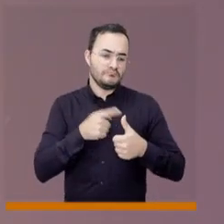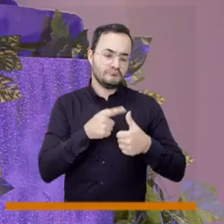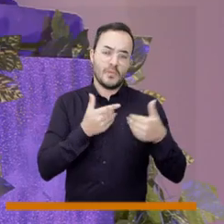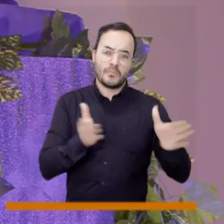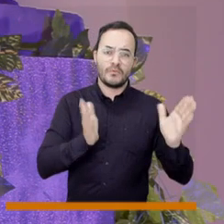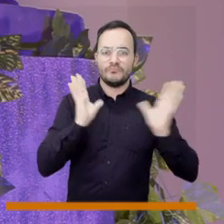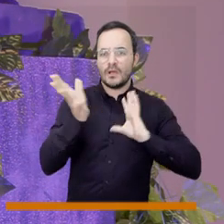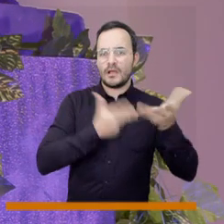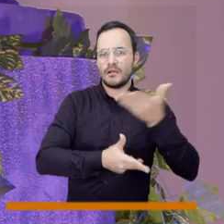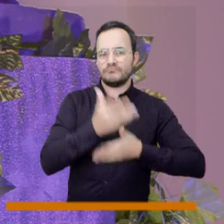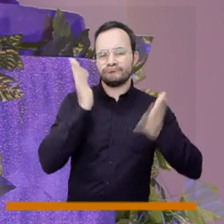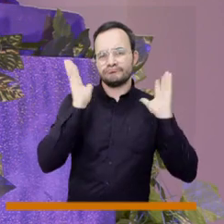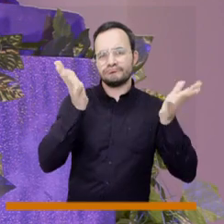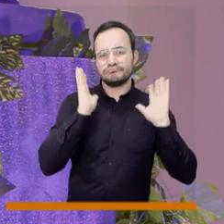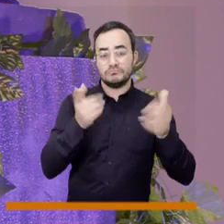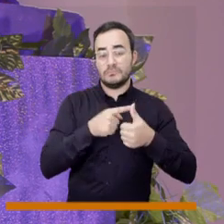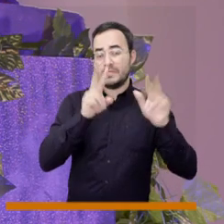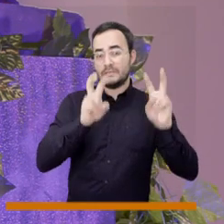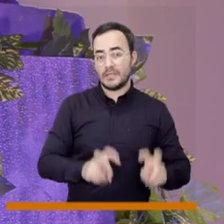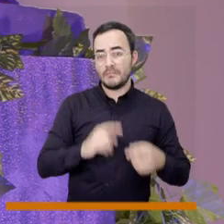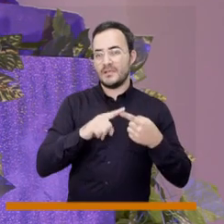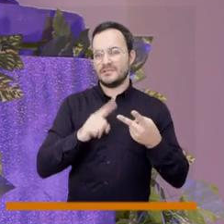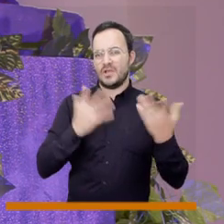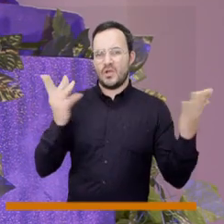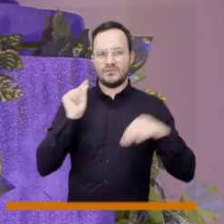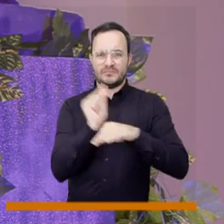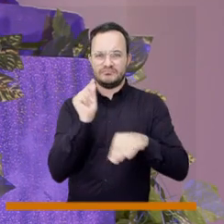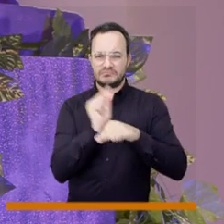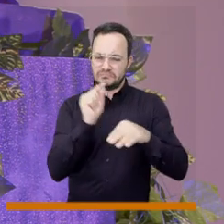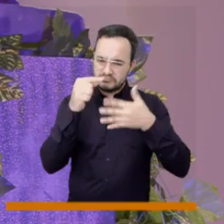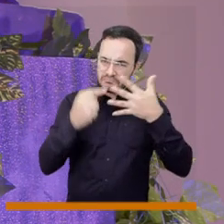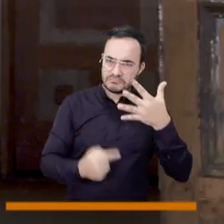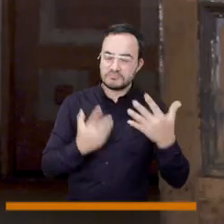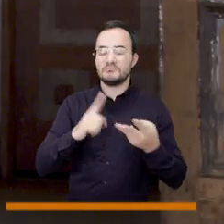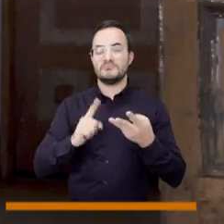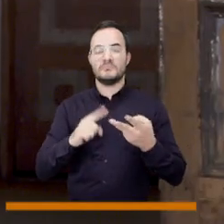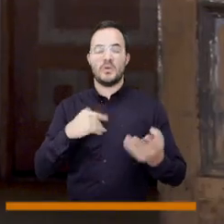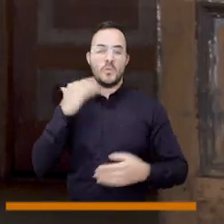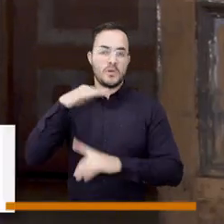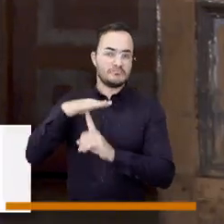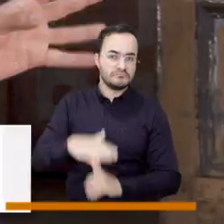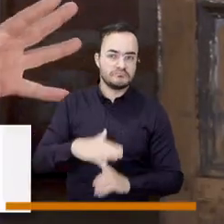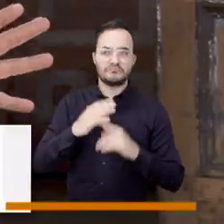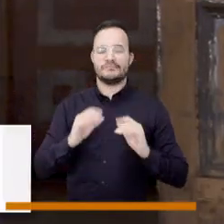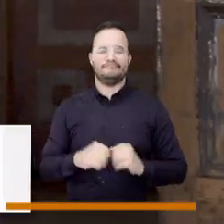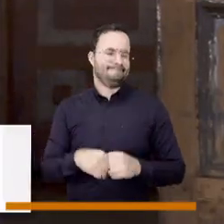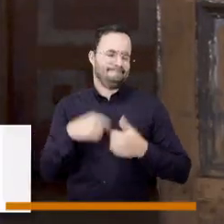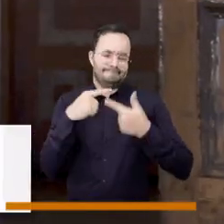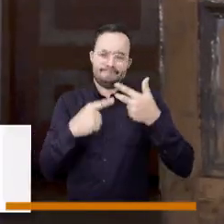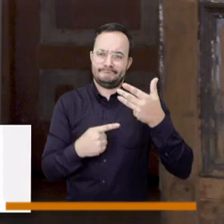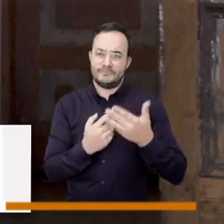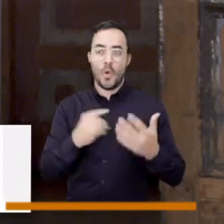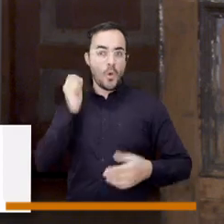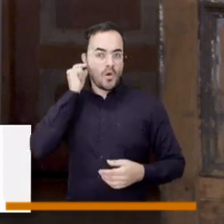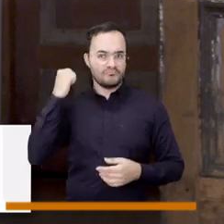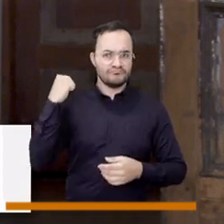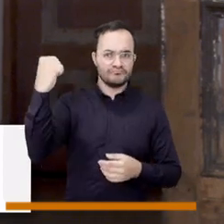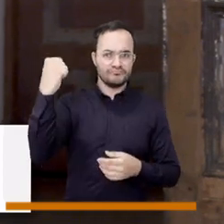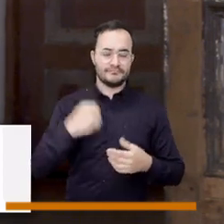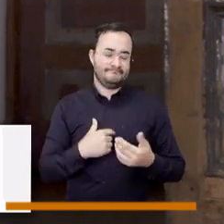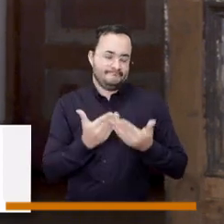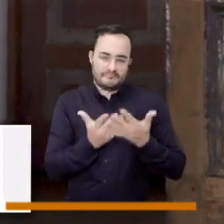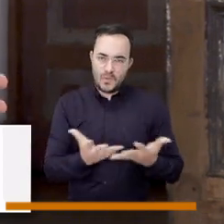de todos los temas hemos hablado de fútbol de satanismo de feminismo de Cuánta cosa te imagines hemos tenido